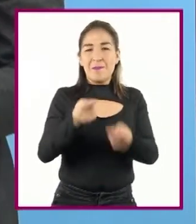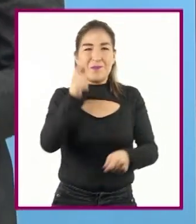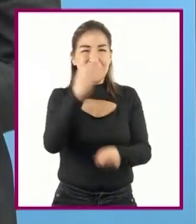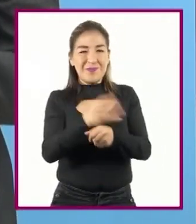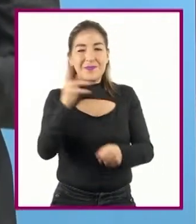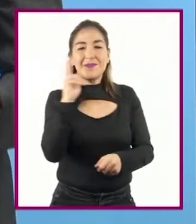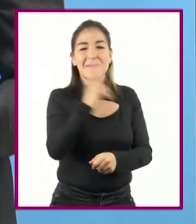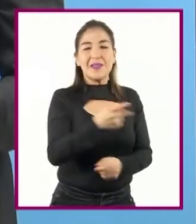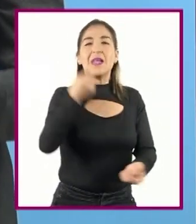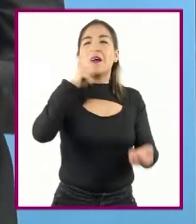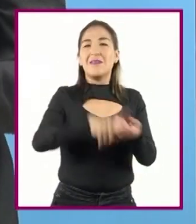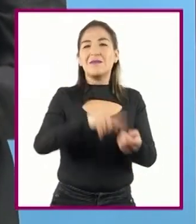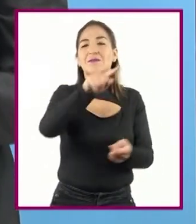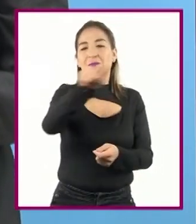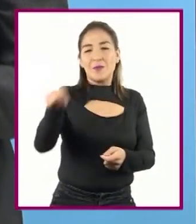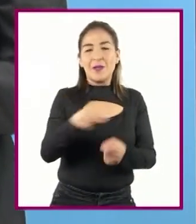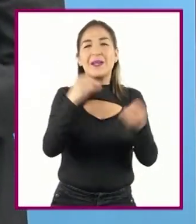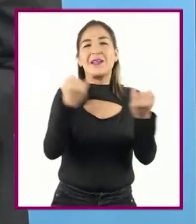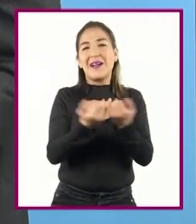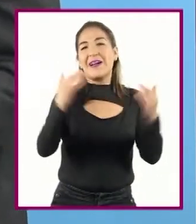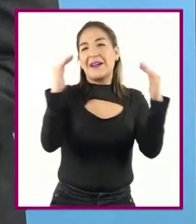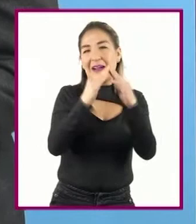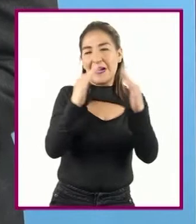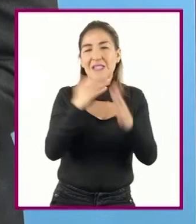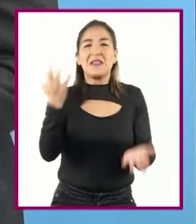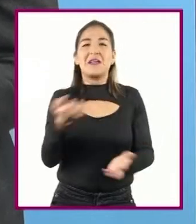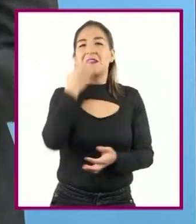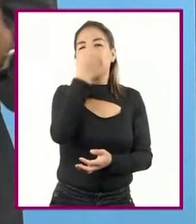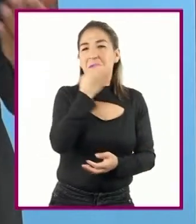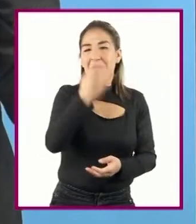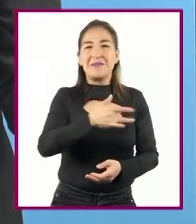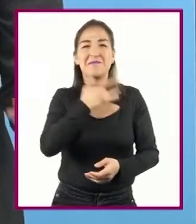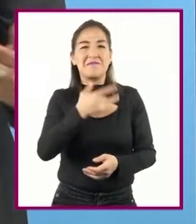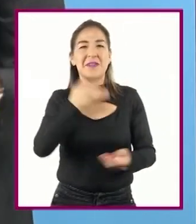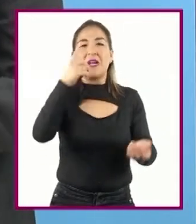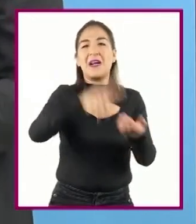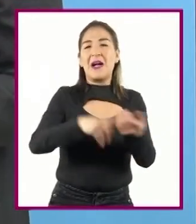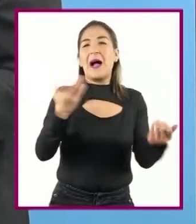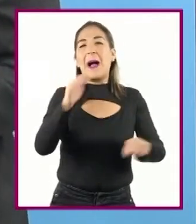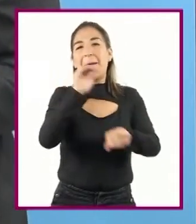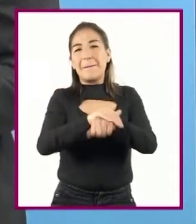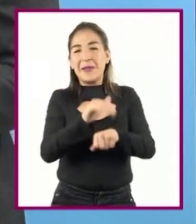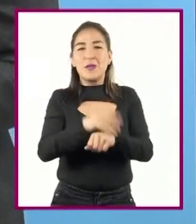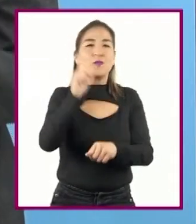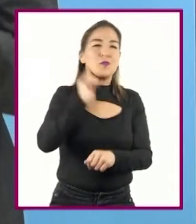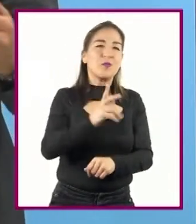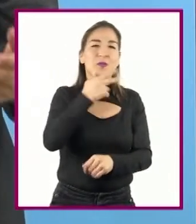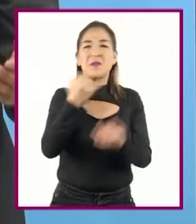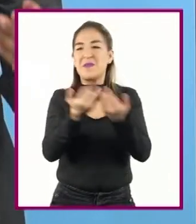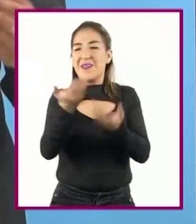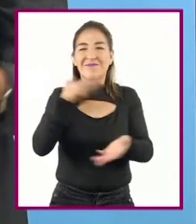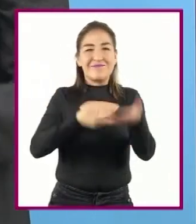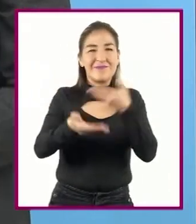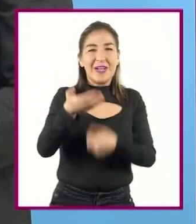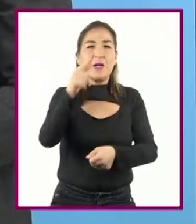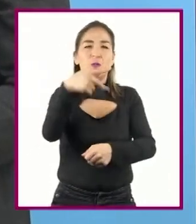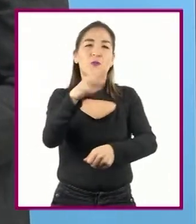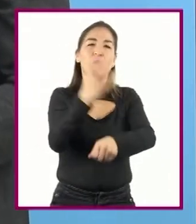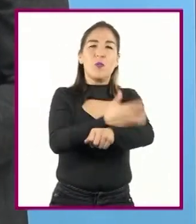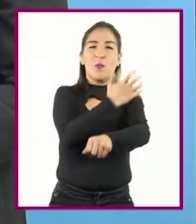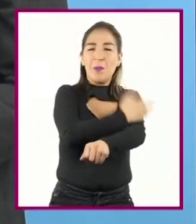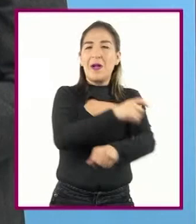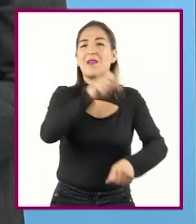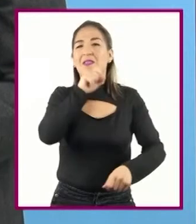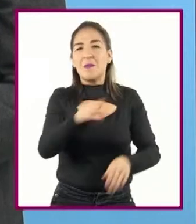observado situaciones similares en su casa y escuela, o entre amigas y amigos, compañeras y